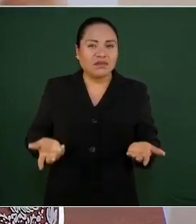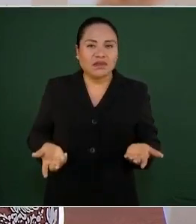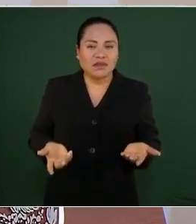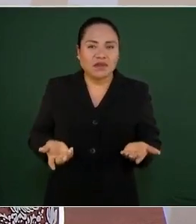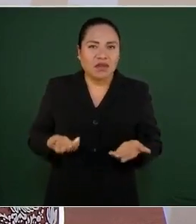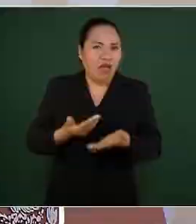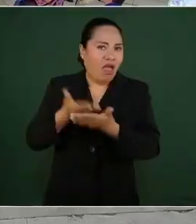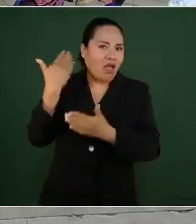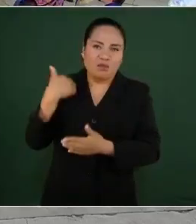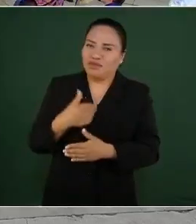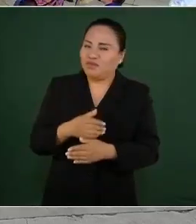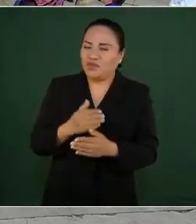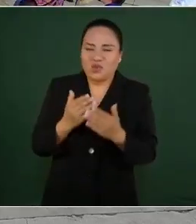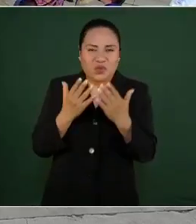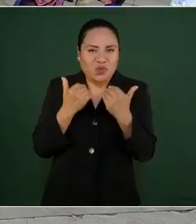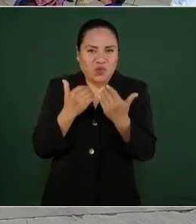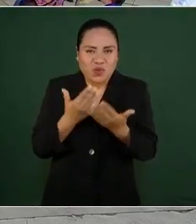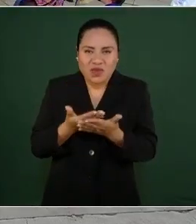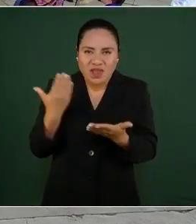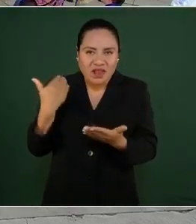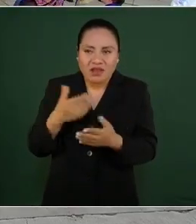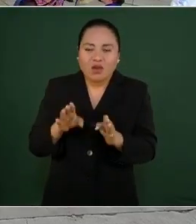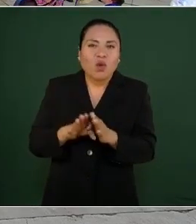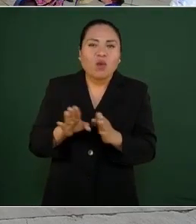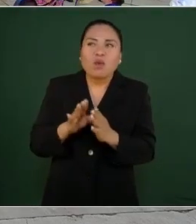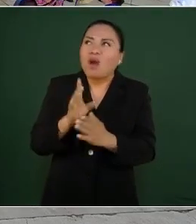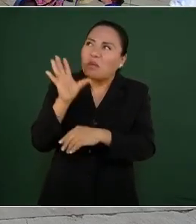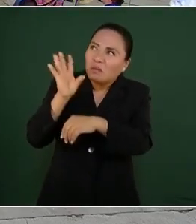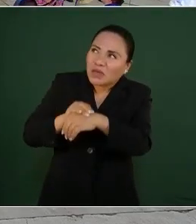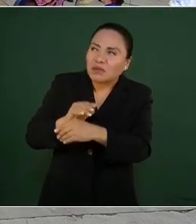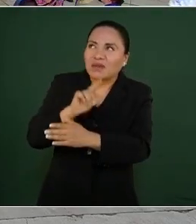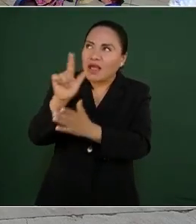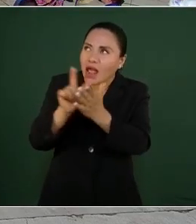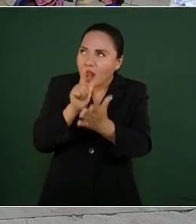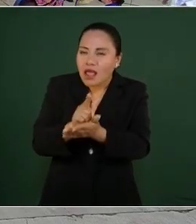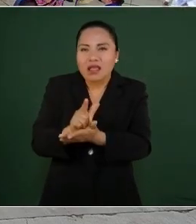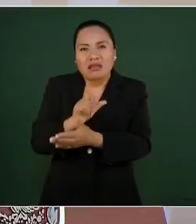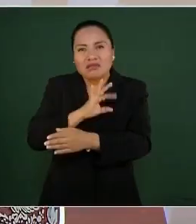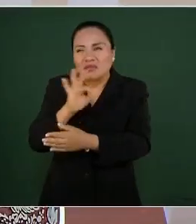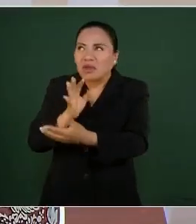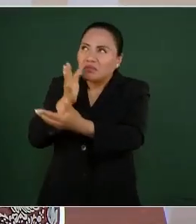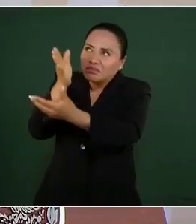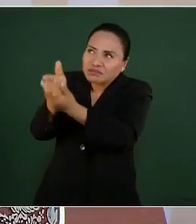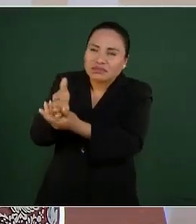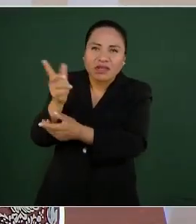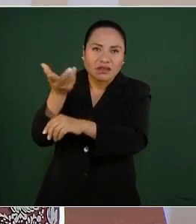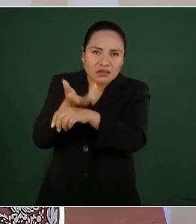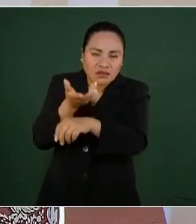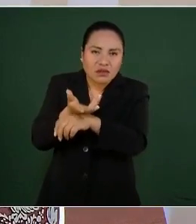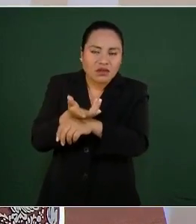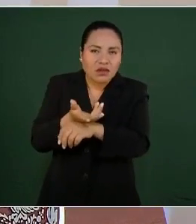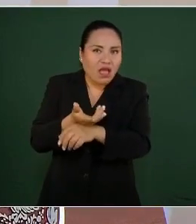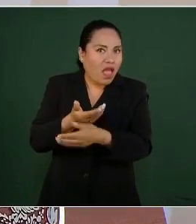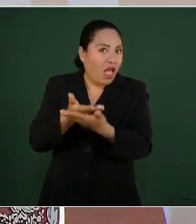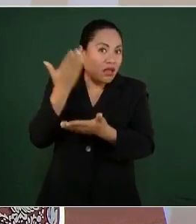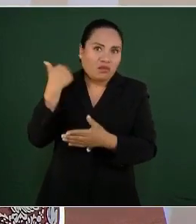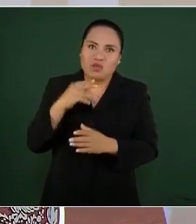porque no había ningún camino legal. Entonces queremos que eso se amplíe.